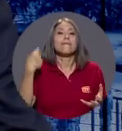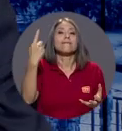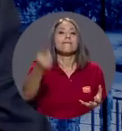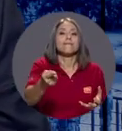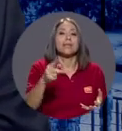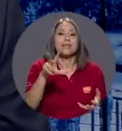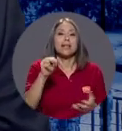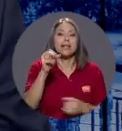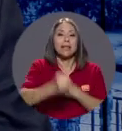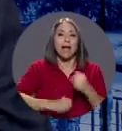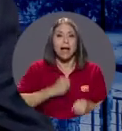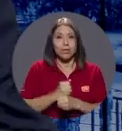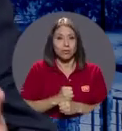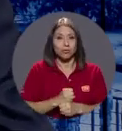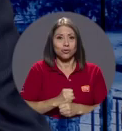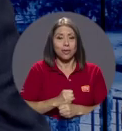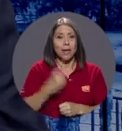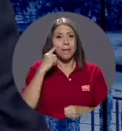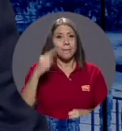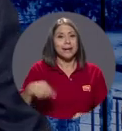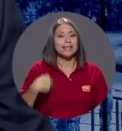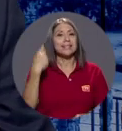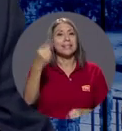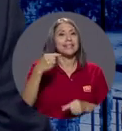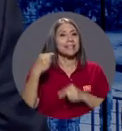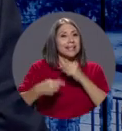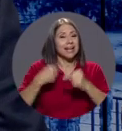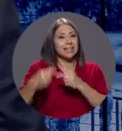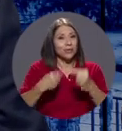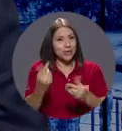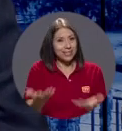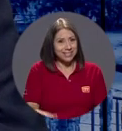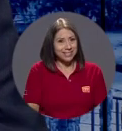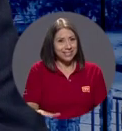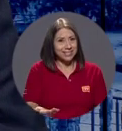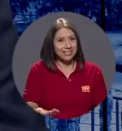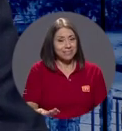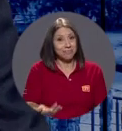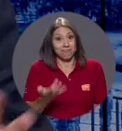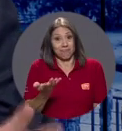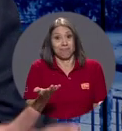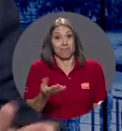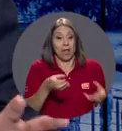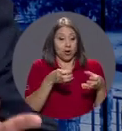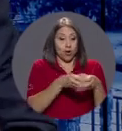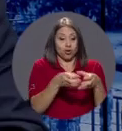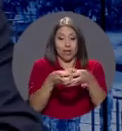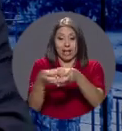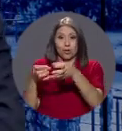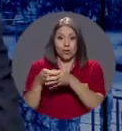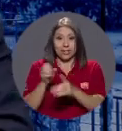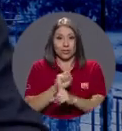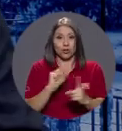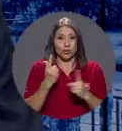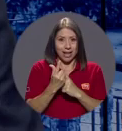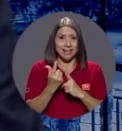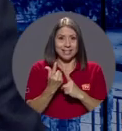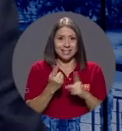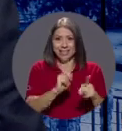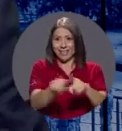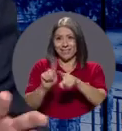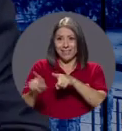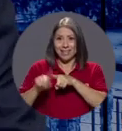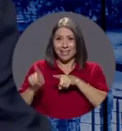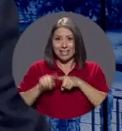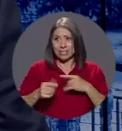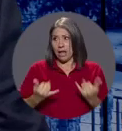los siguientes 30 años, para las siguientes generaciones. Veámoslo así, que los actores sociales que